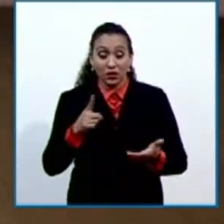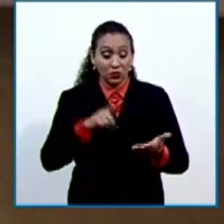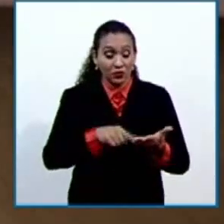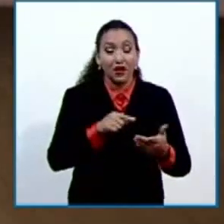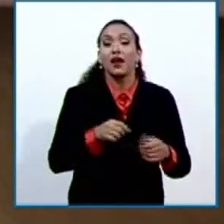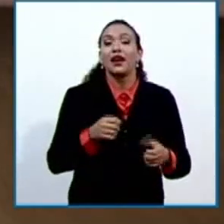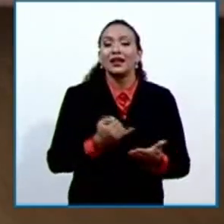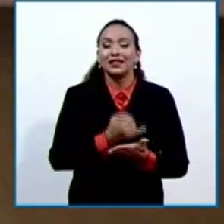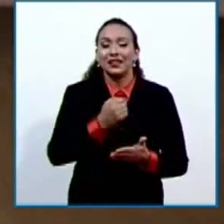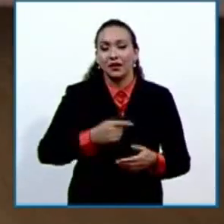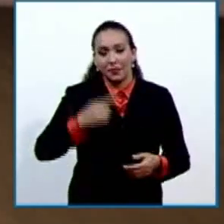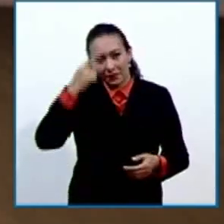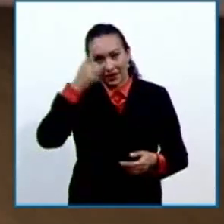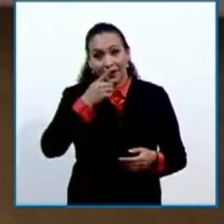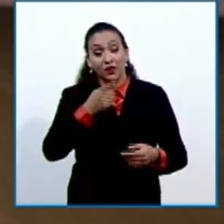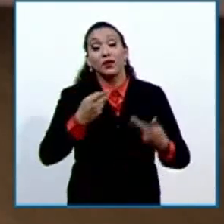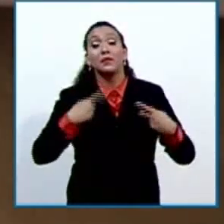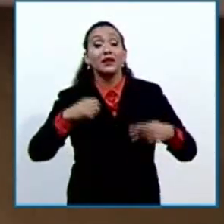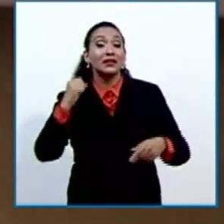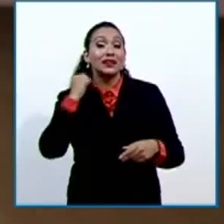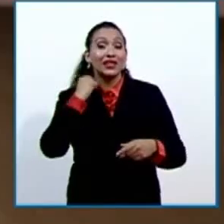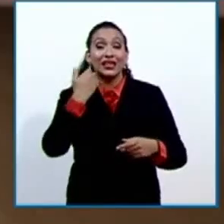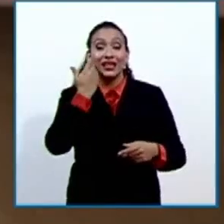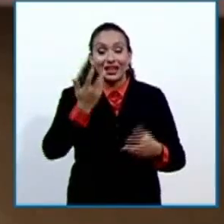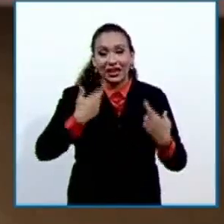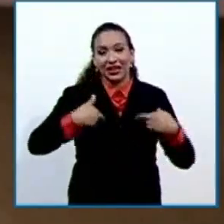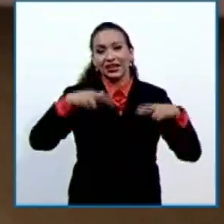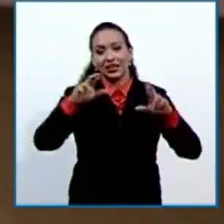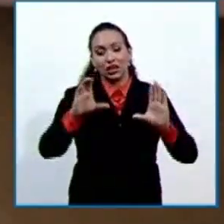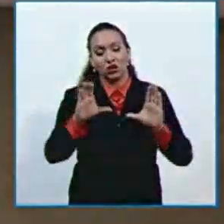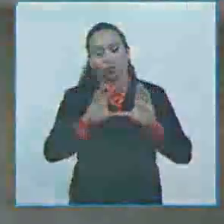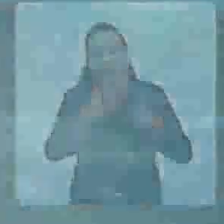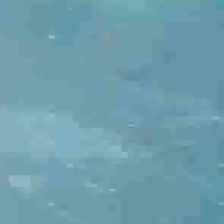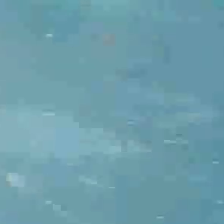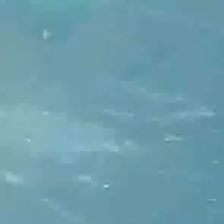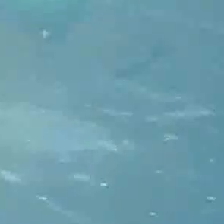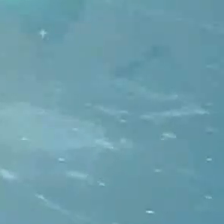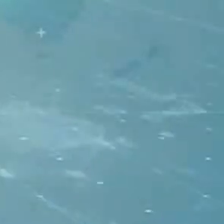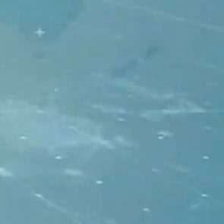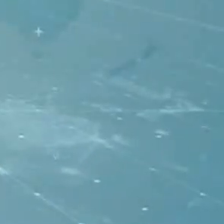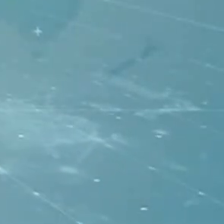un sindicato la constancia de representatividad.